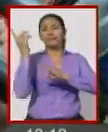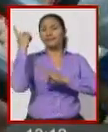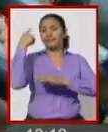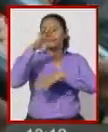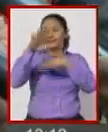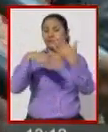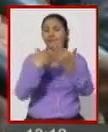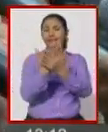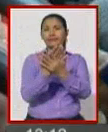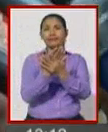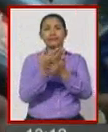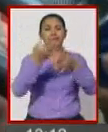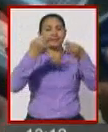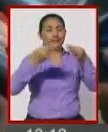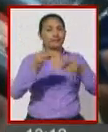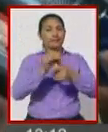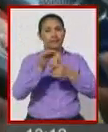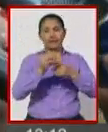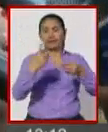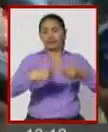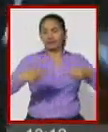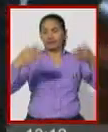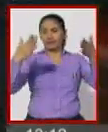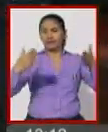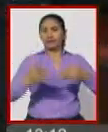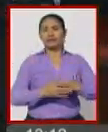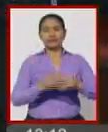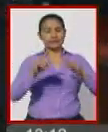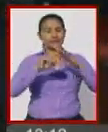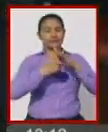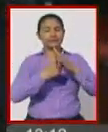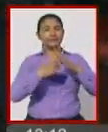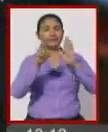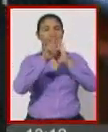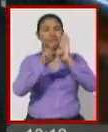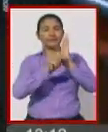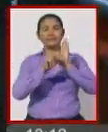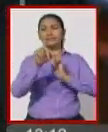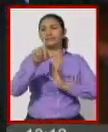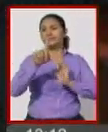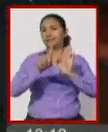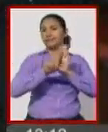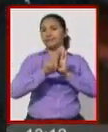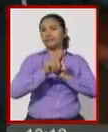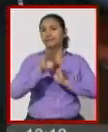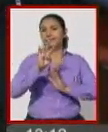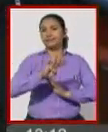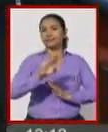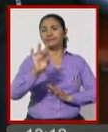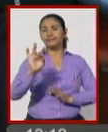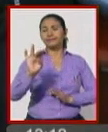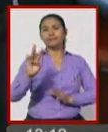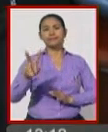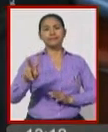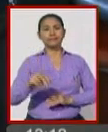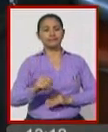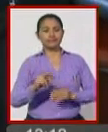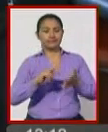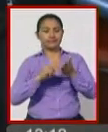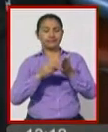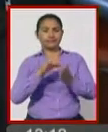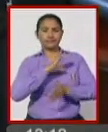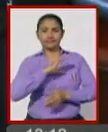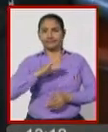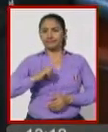para todas, seamos del oficialismo o de la oposición. Para empezar, según la norma, según la ley 482, corresponde a los